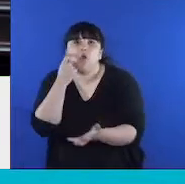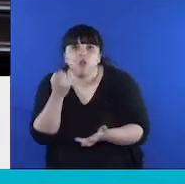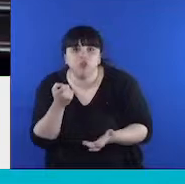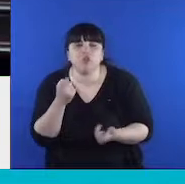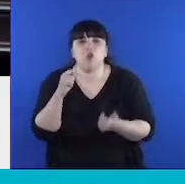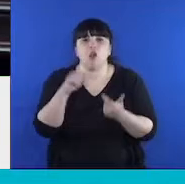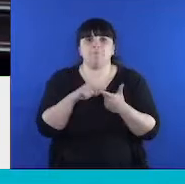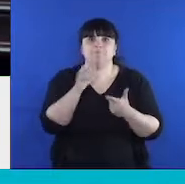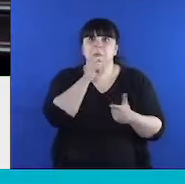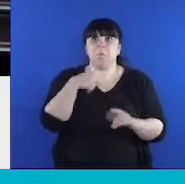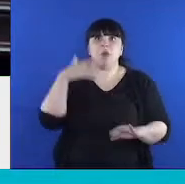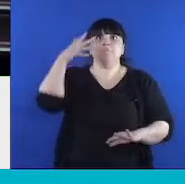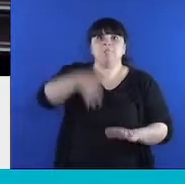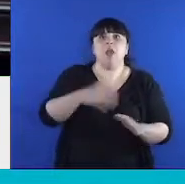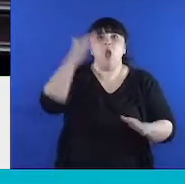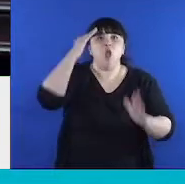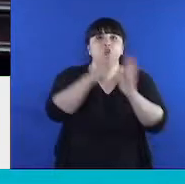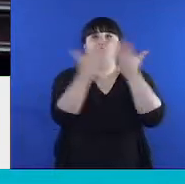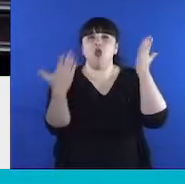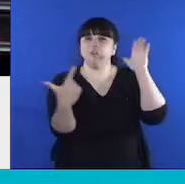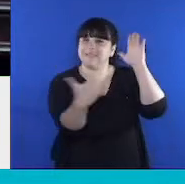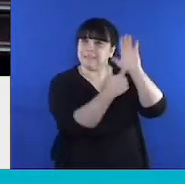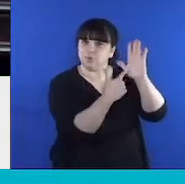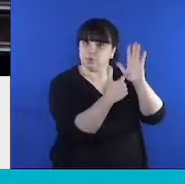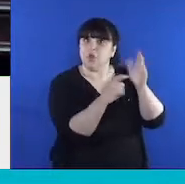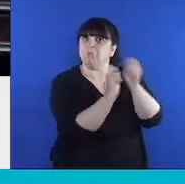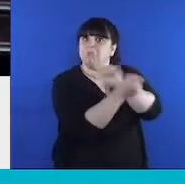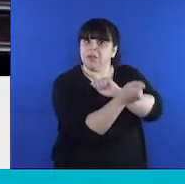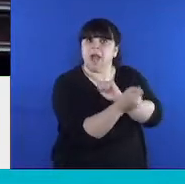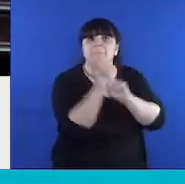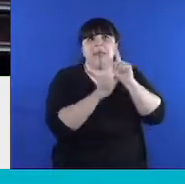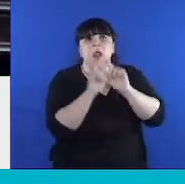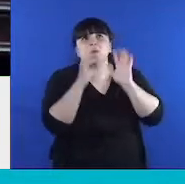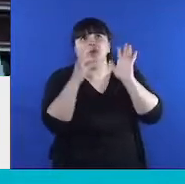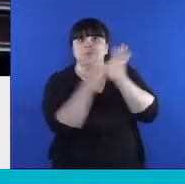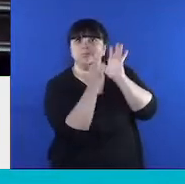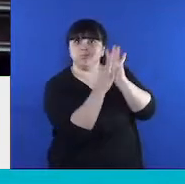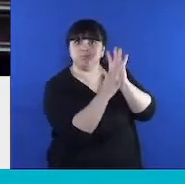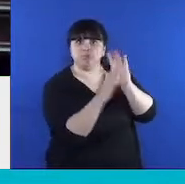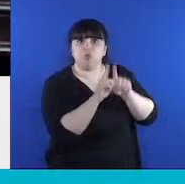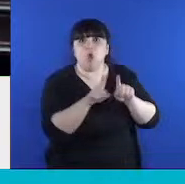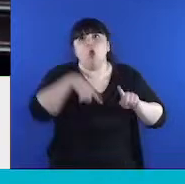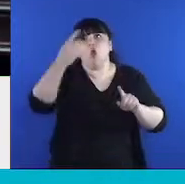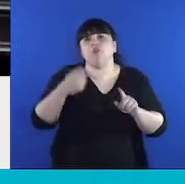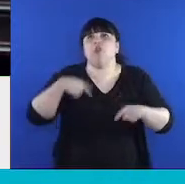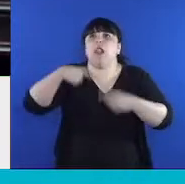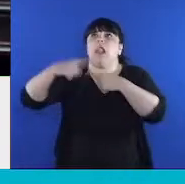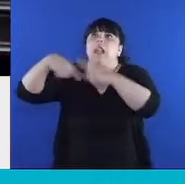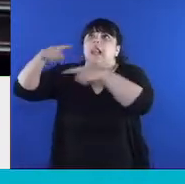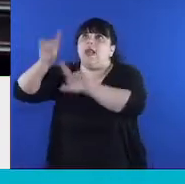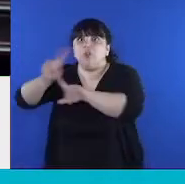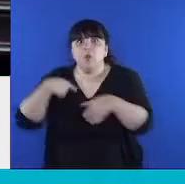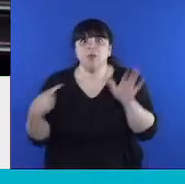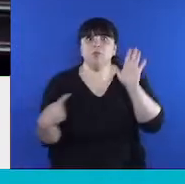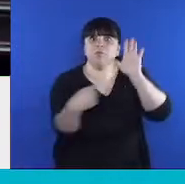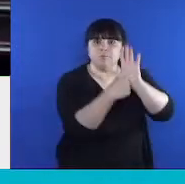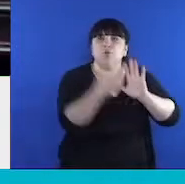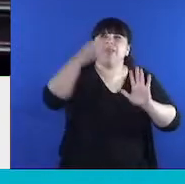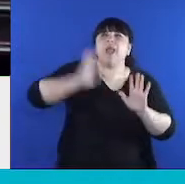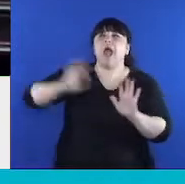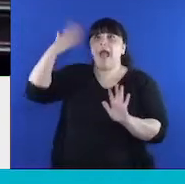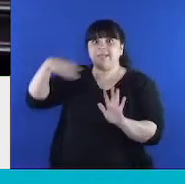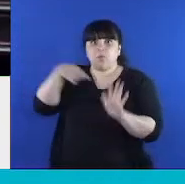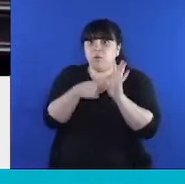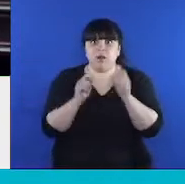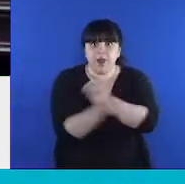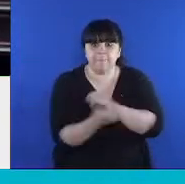Constitución para dejar en claro algunas cuestiones y terminar con algunas cuestiones burocráticas, perimidas y antiguas de la provincia, lo tenemos que hacer. Porque si no,